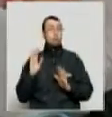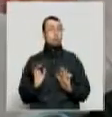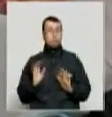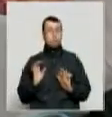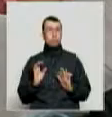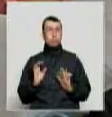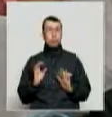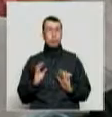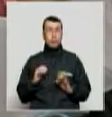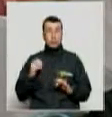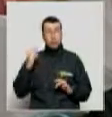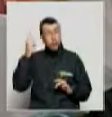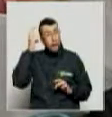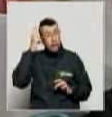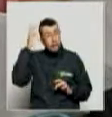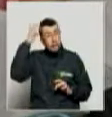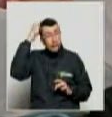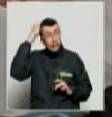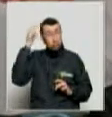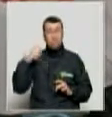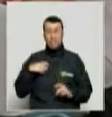El de los parásitos del cerebro,